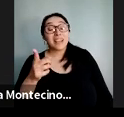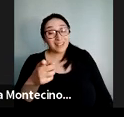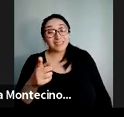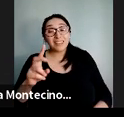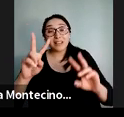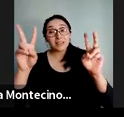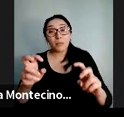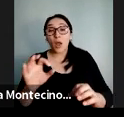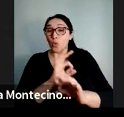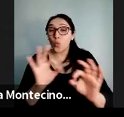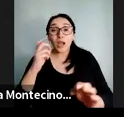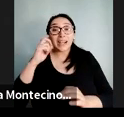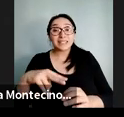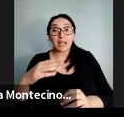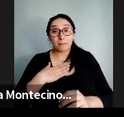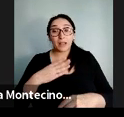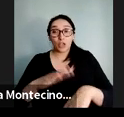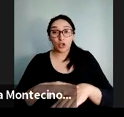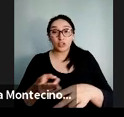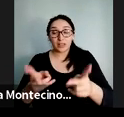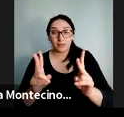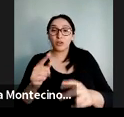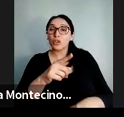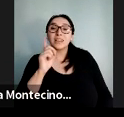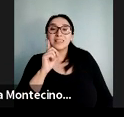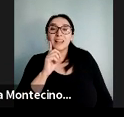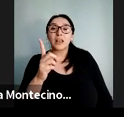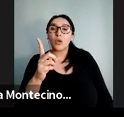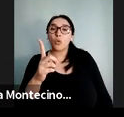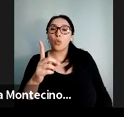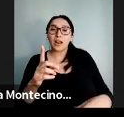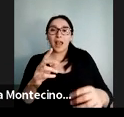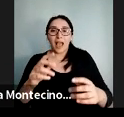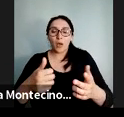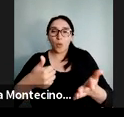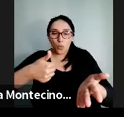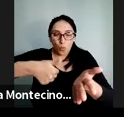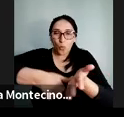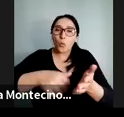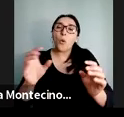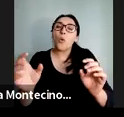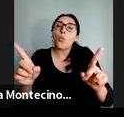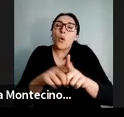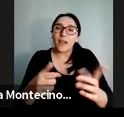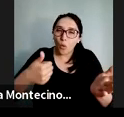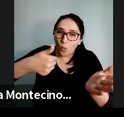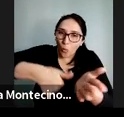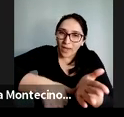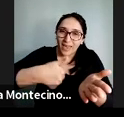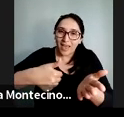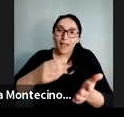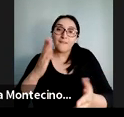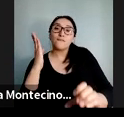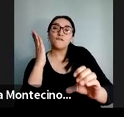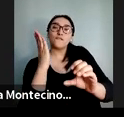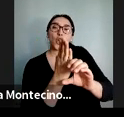un cifrado mediante hash, que se llama, que lo que hace es crear una huella digital de tu fotografía y bloquea que se